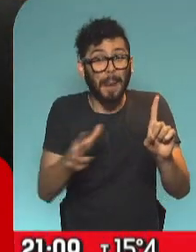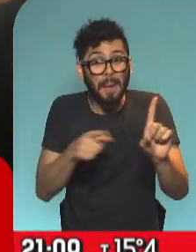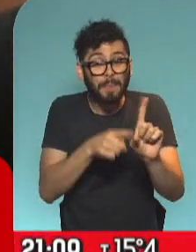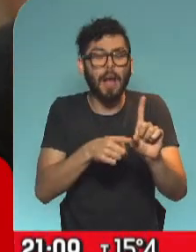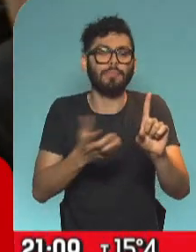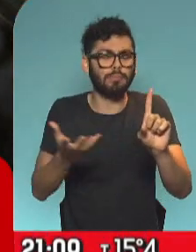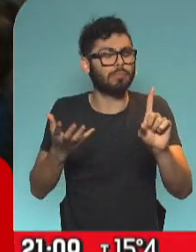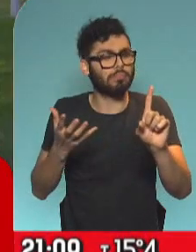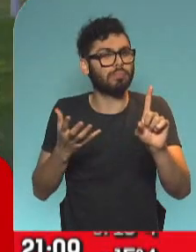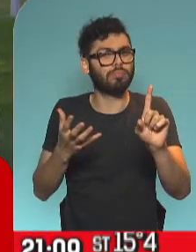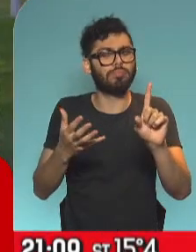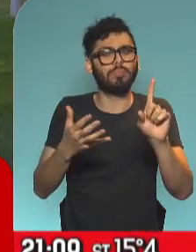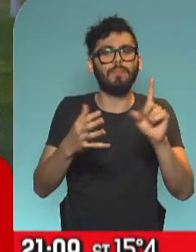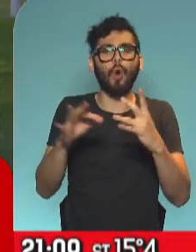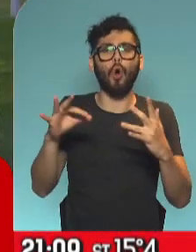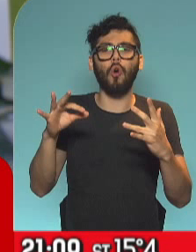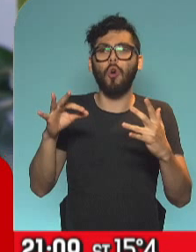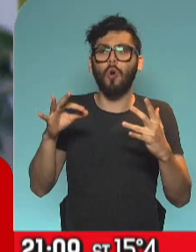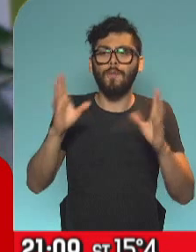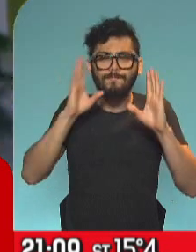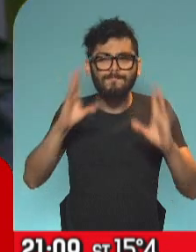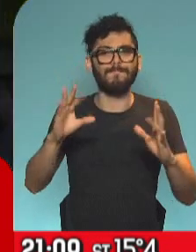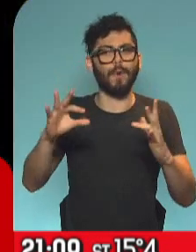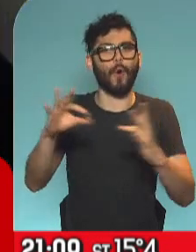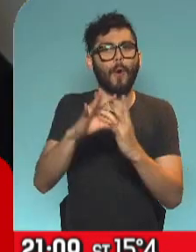con la humanidad, con los seres humanos, con la